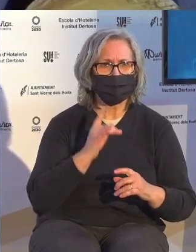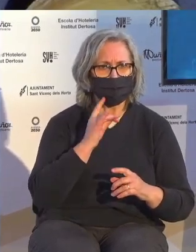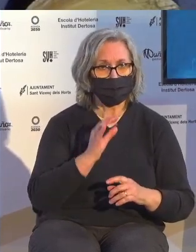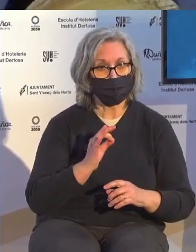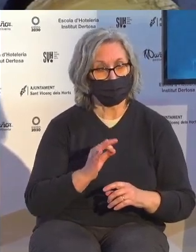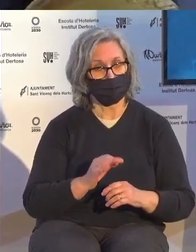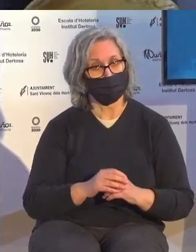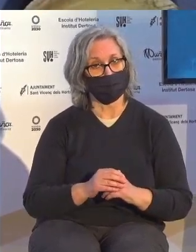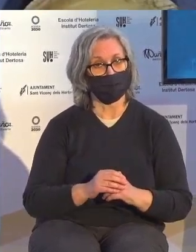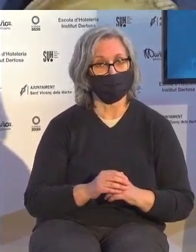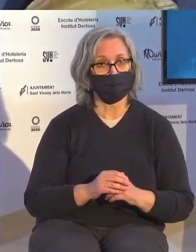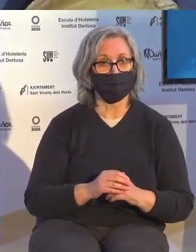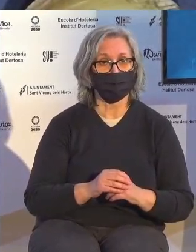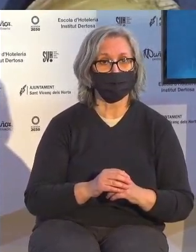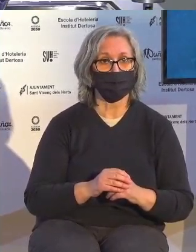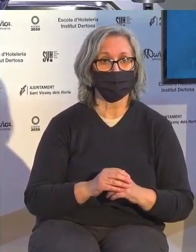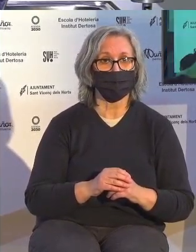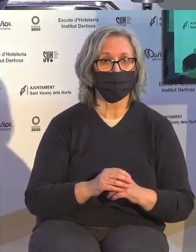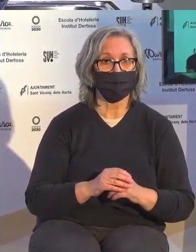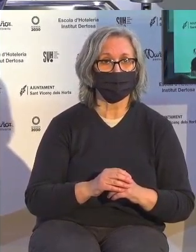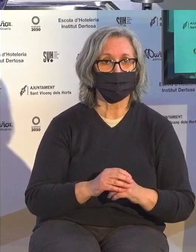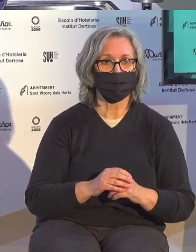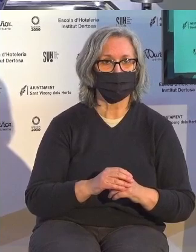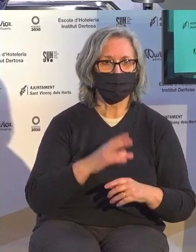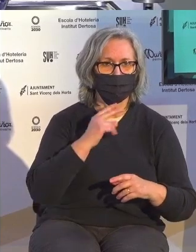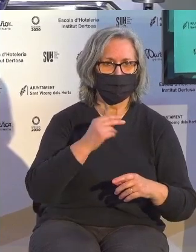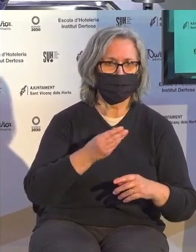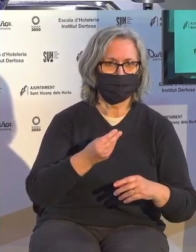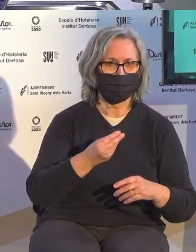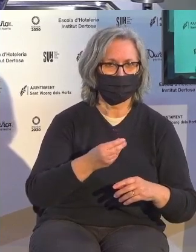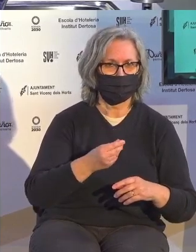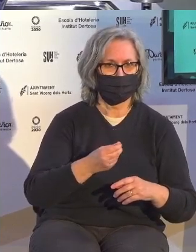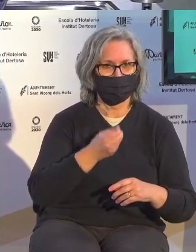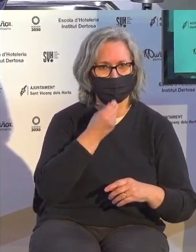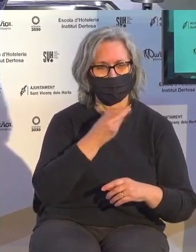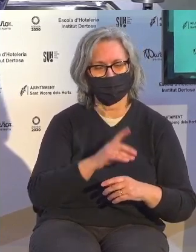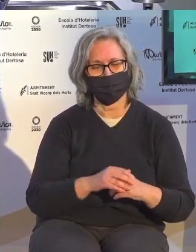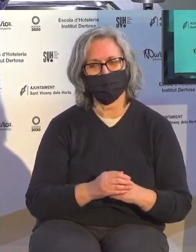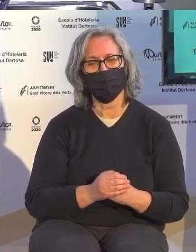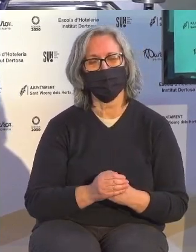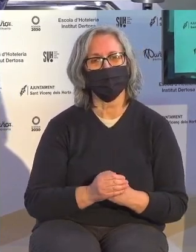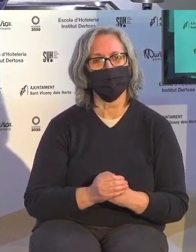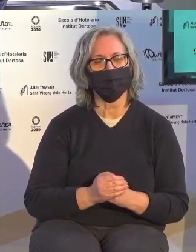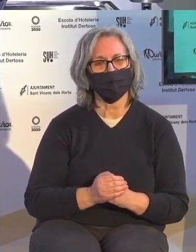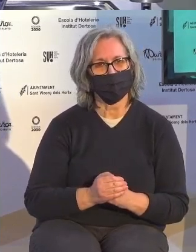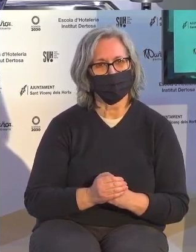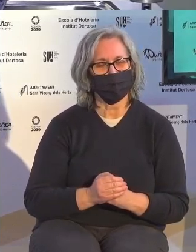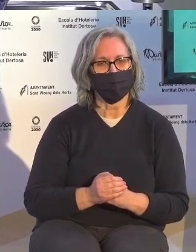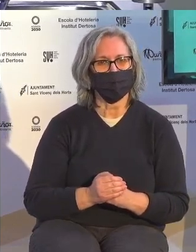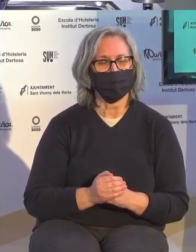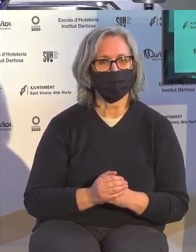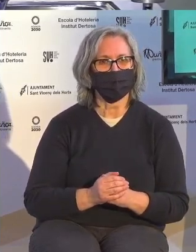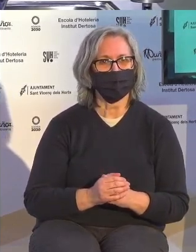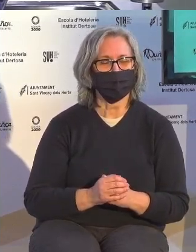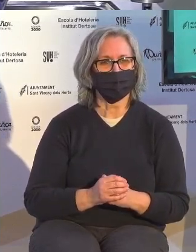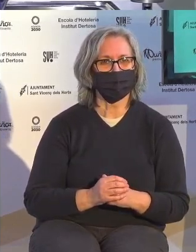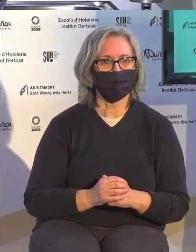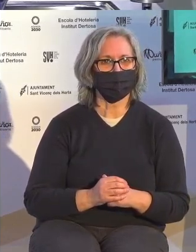demasiado el merengue ahí está creo que no hay aire pero siempre va un poquito